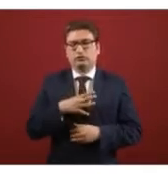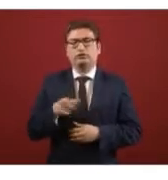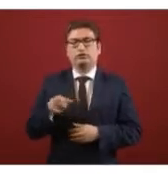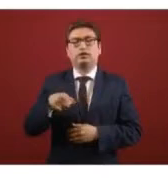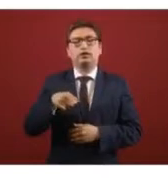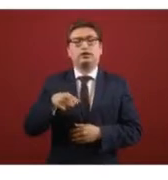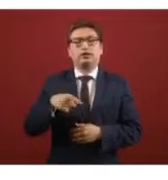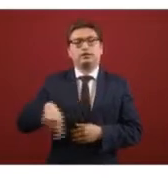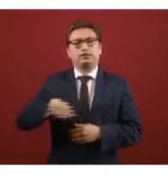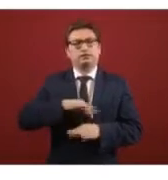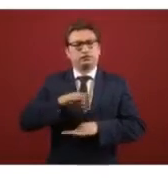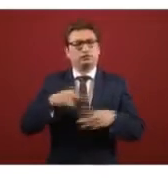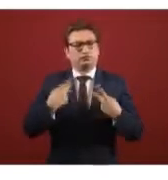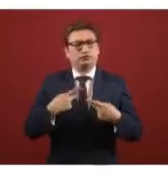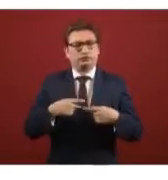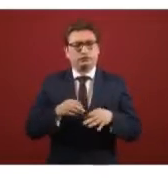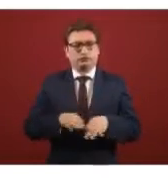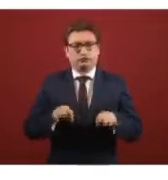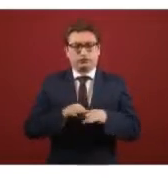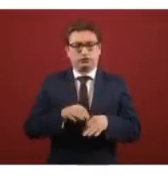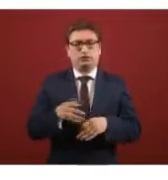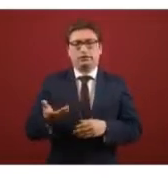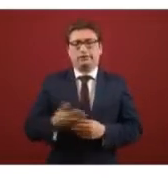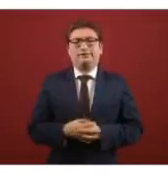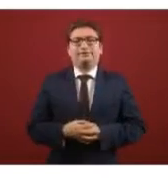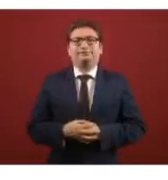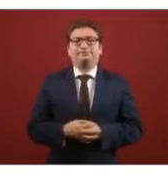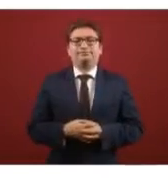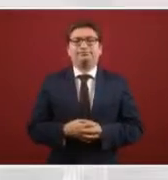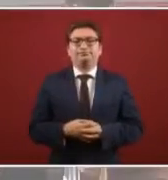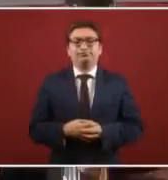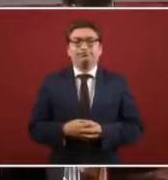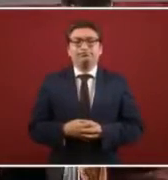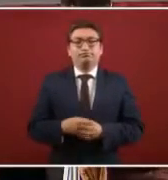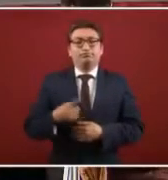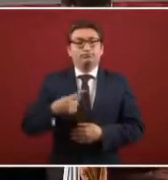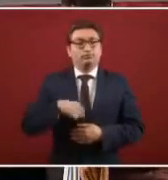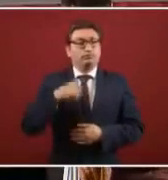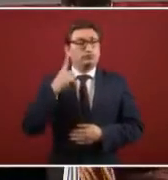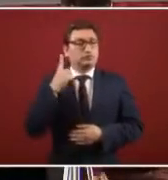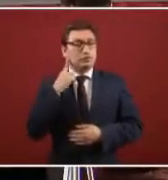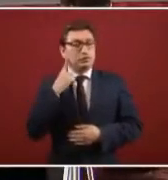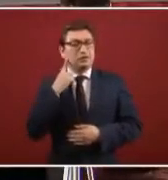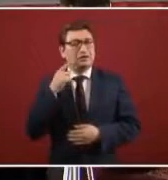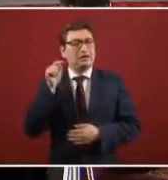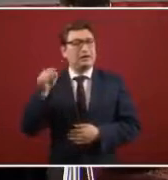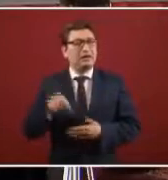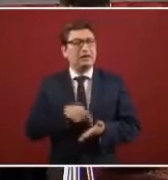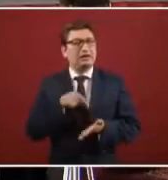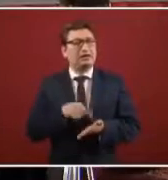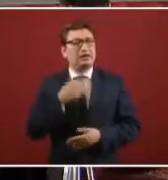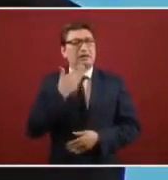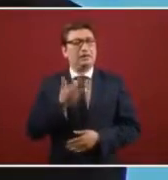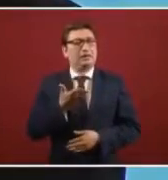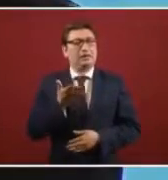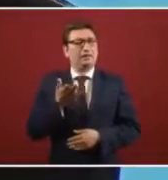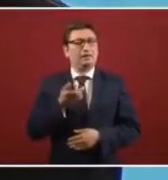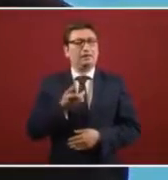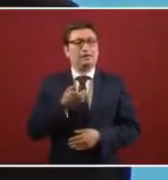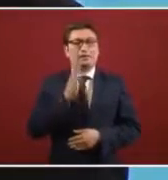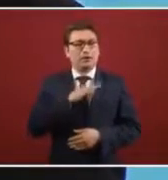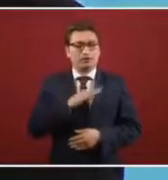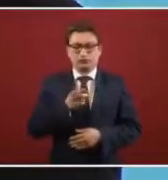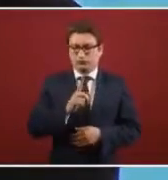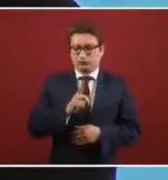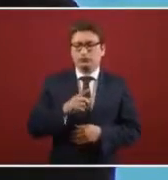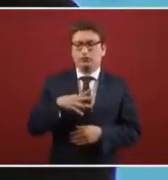gente, esto es importante porque This hemos is escuchado important que because no es viable. Y hay it's un not método viable. que se llama So there's